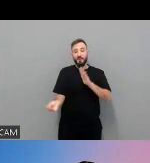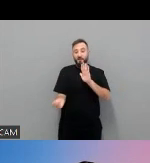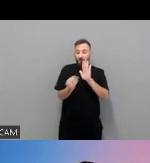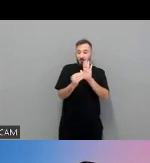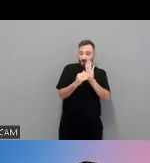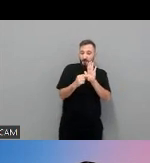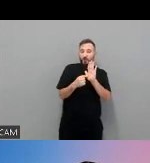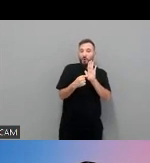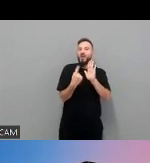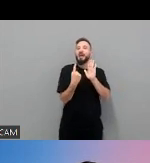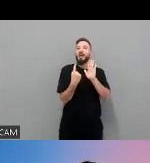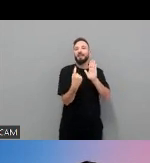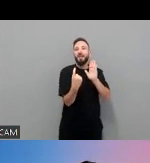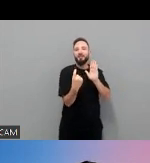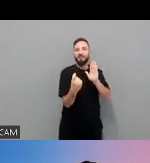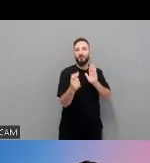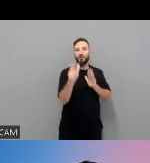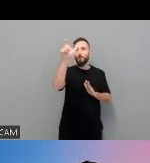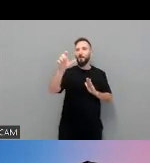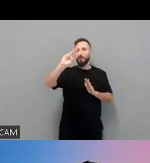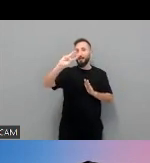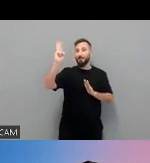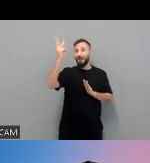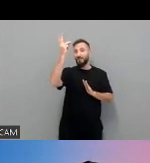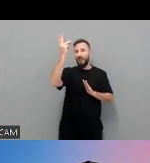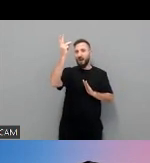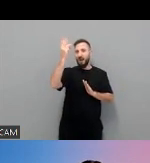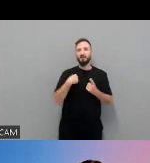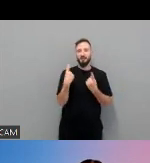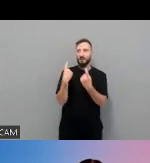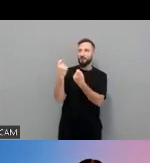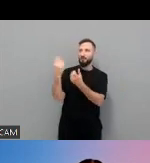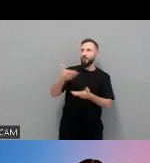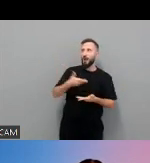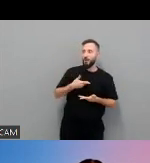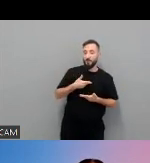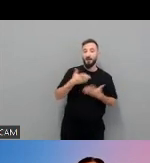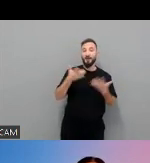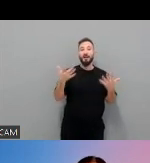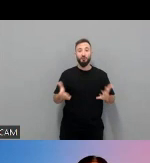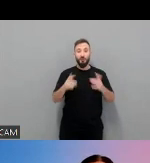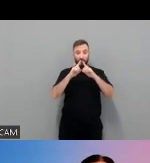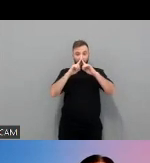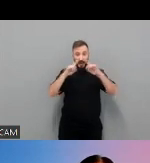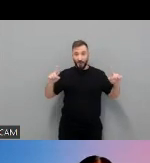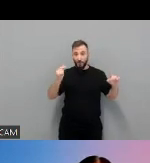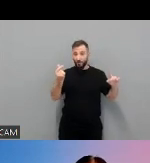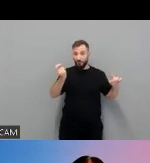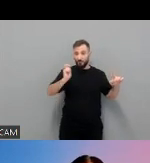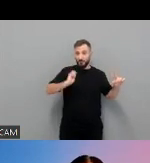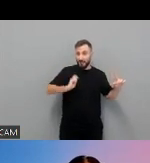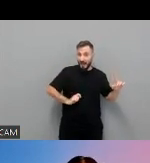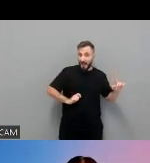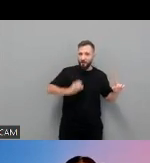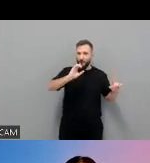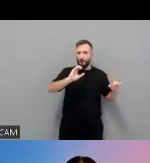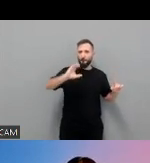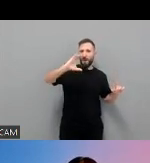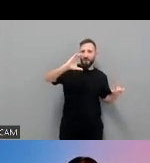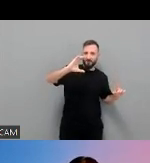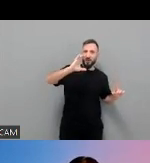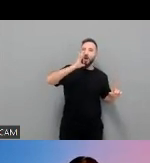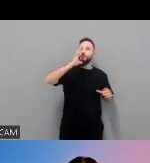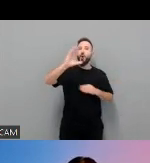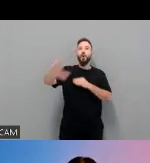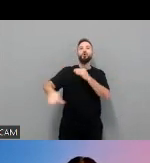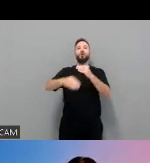necesito la tercera persona, entonces mi cuantía va a aumentar un poco porque me van a pagar un complemento